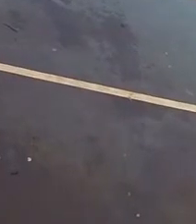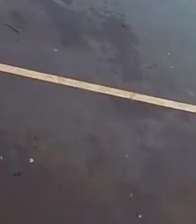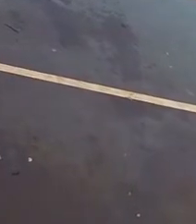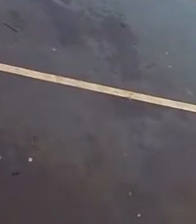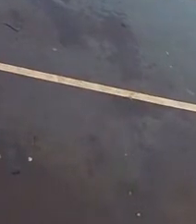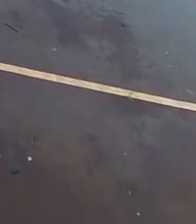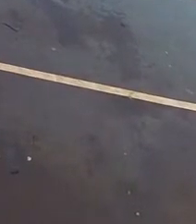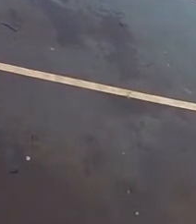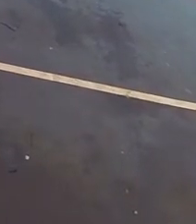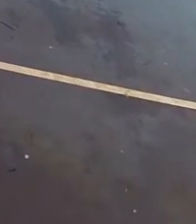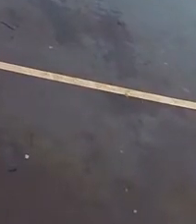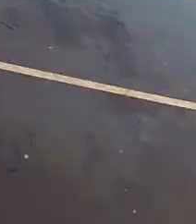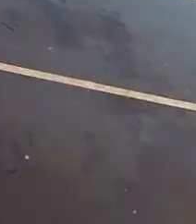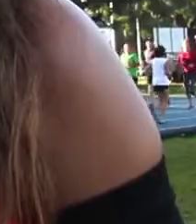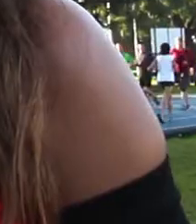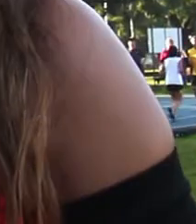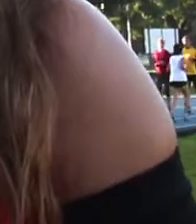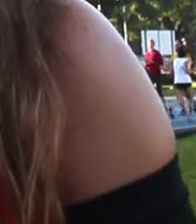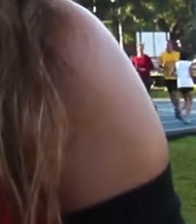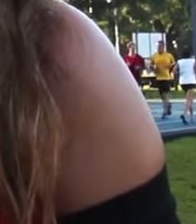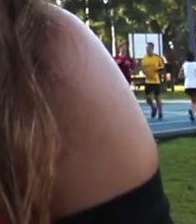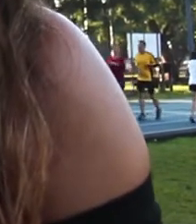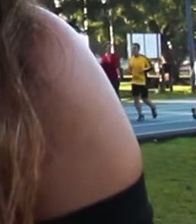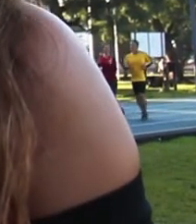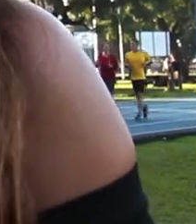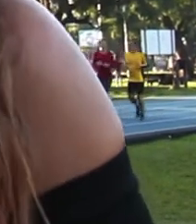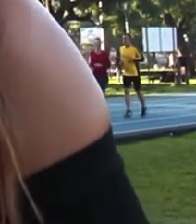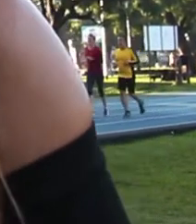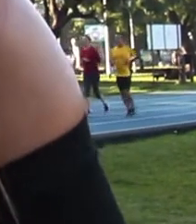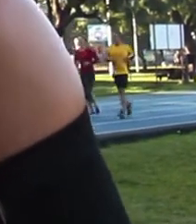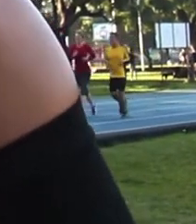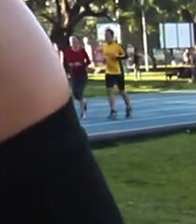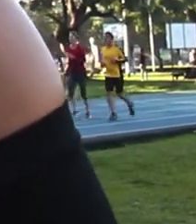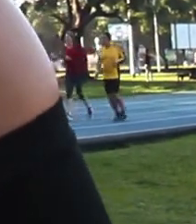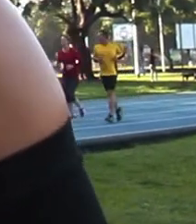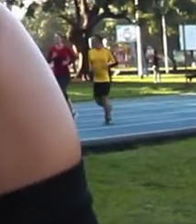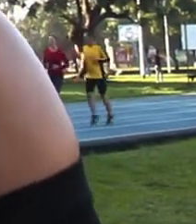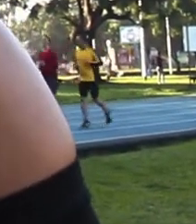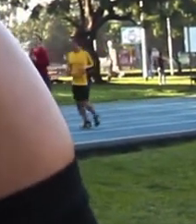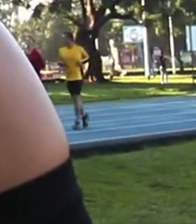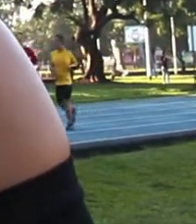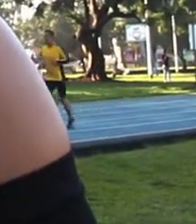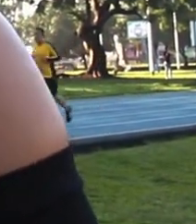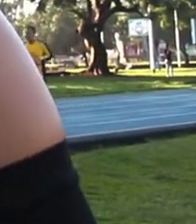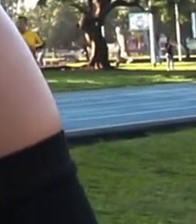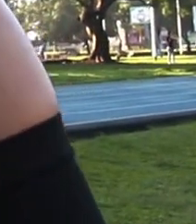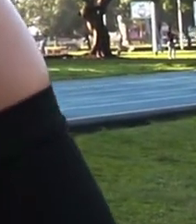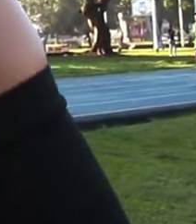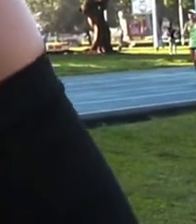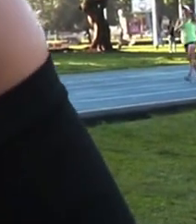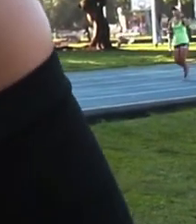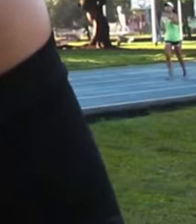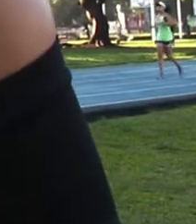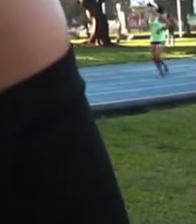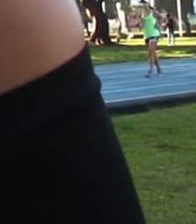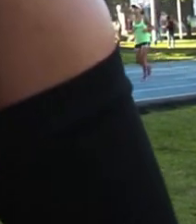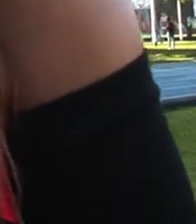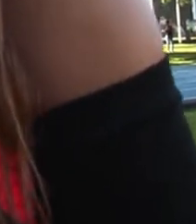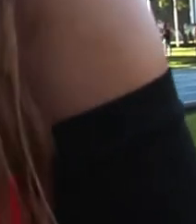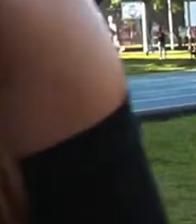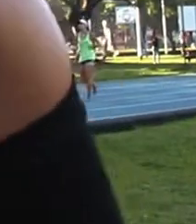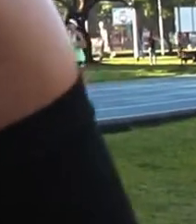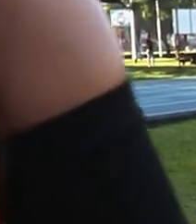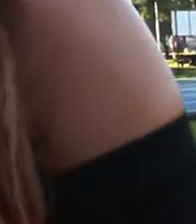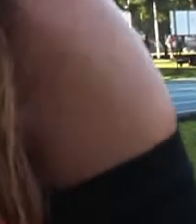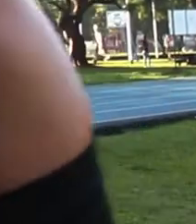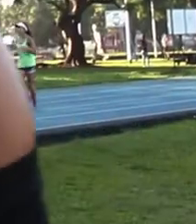correr. Cancelé todo, al día siguiente vine a correr con ellos. O sea, vale decir que no corría nada, ¿verdad? O sea, caminaba,